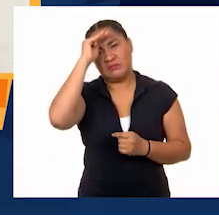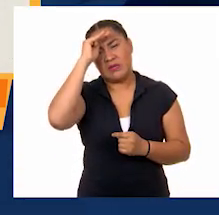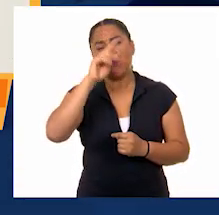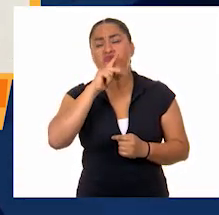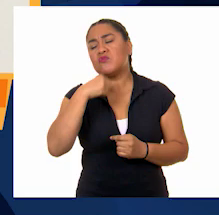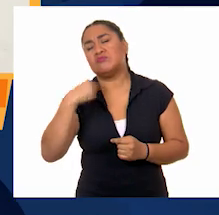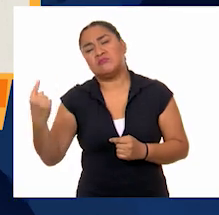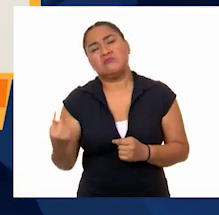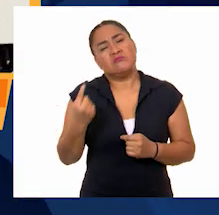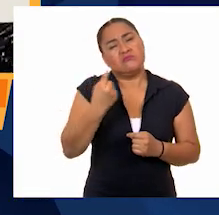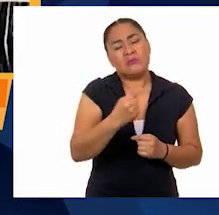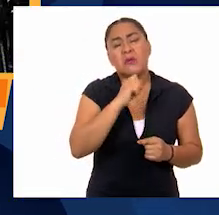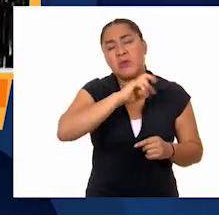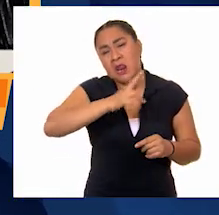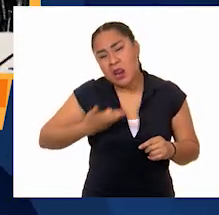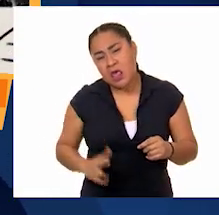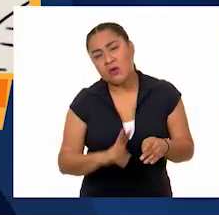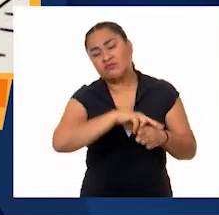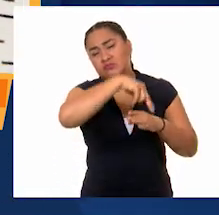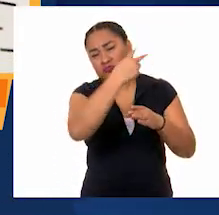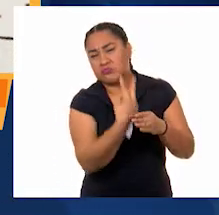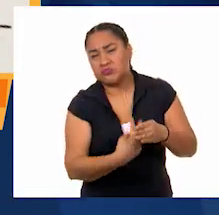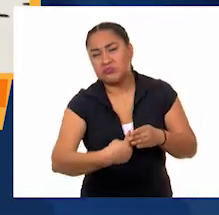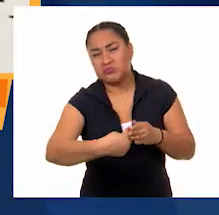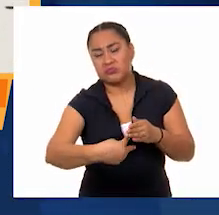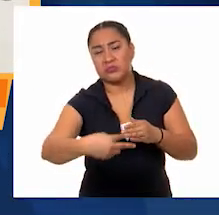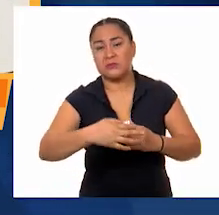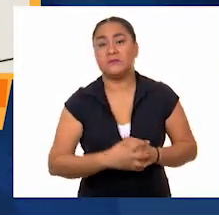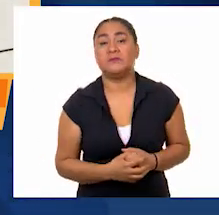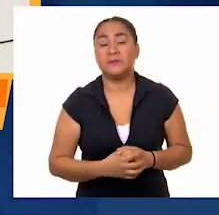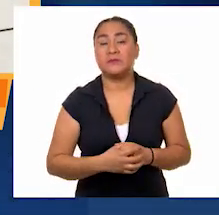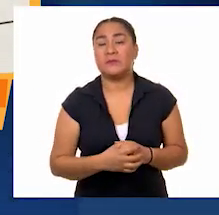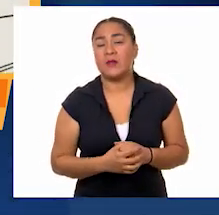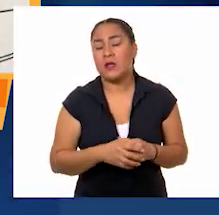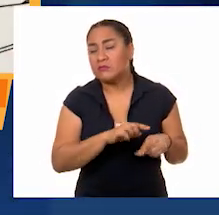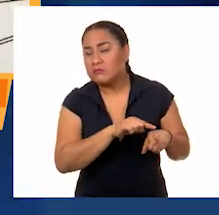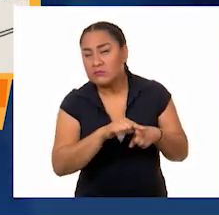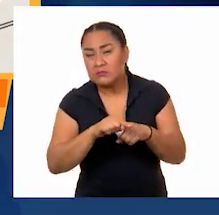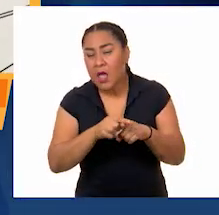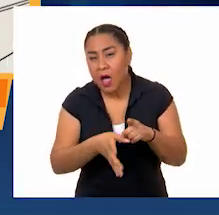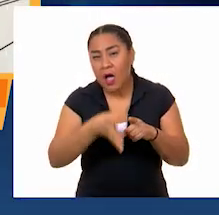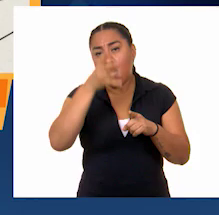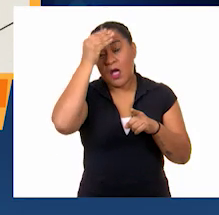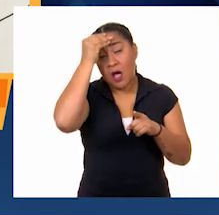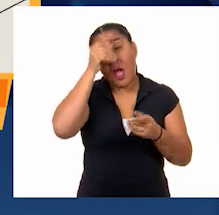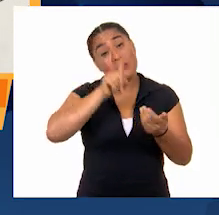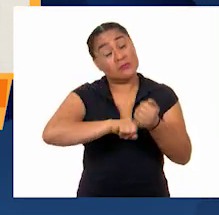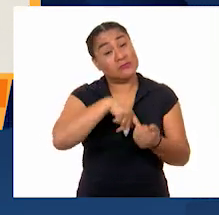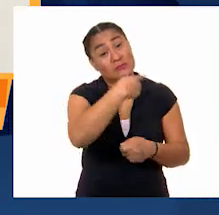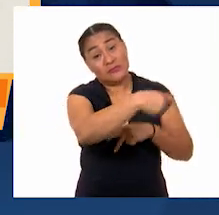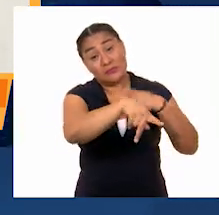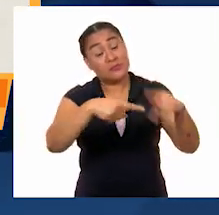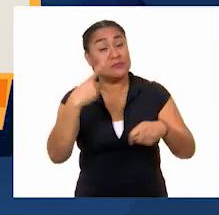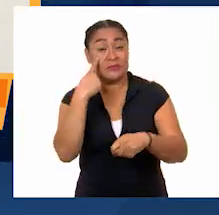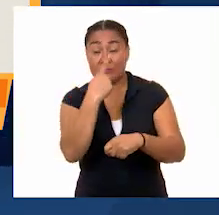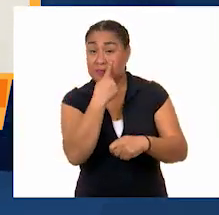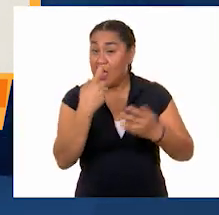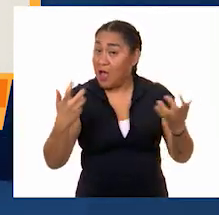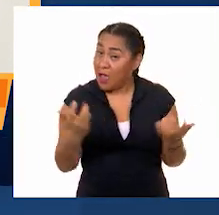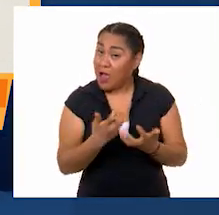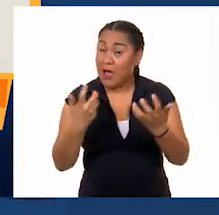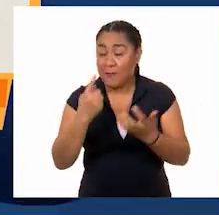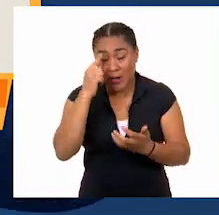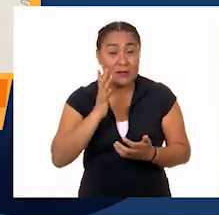manca nos huikiu na. Mañu huena. Makeha ehu noa ka.